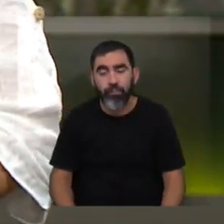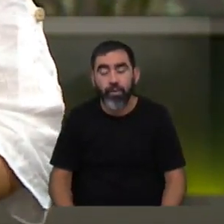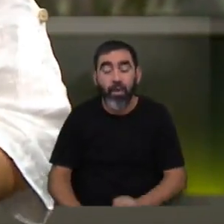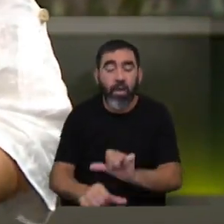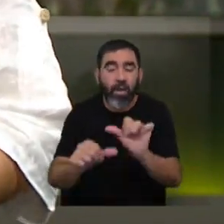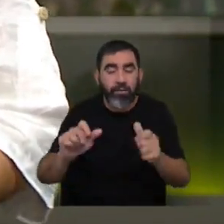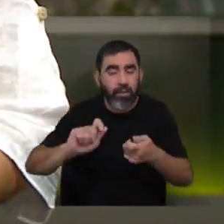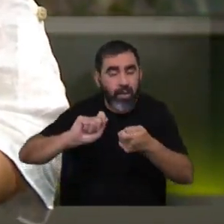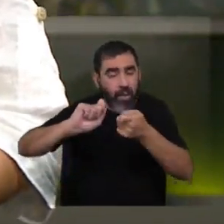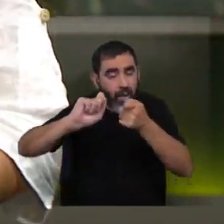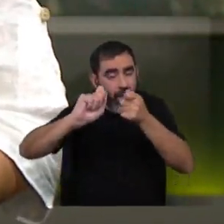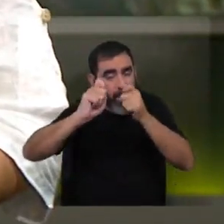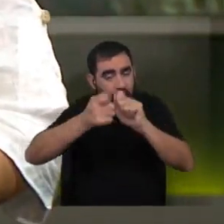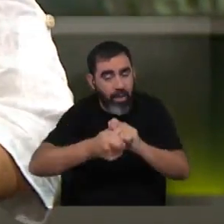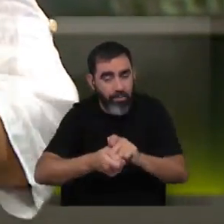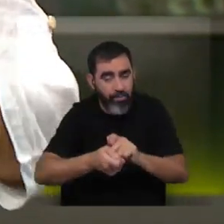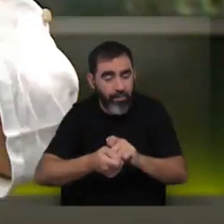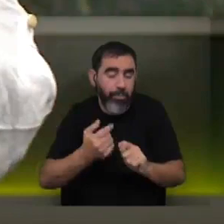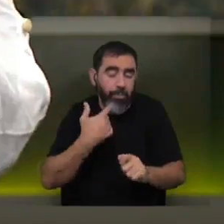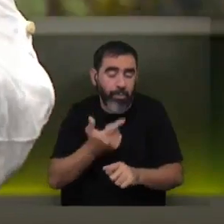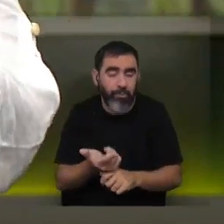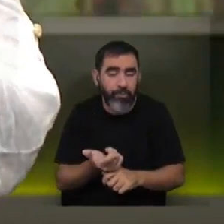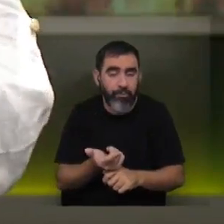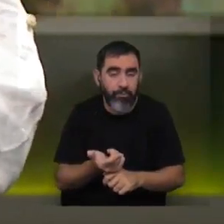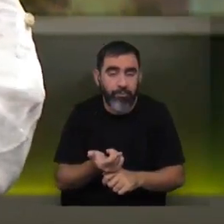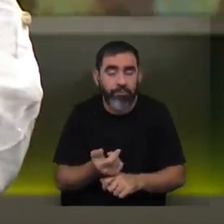generar mutaciones genéticas,